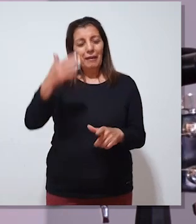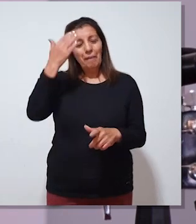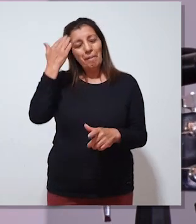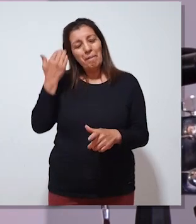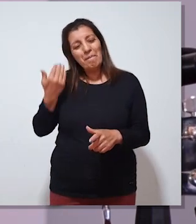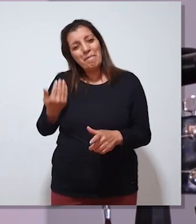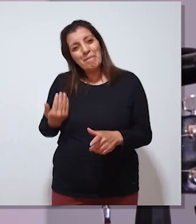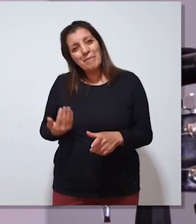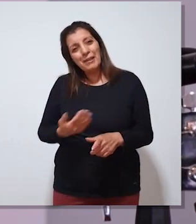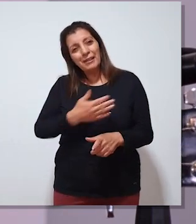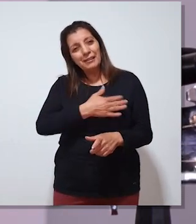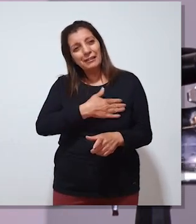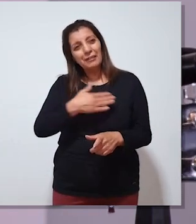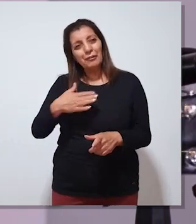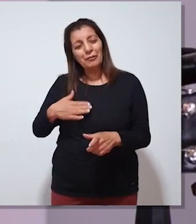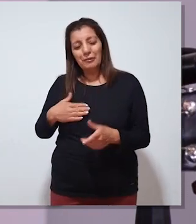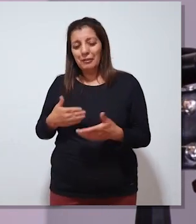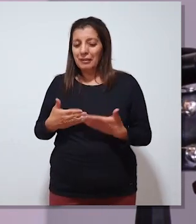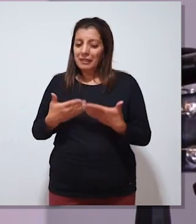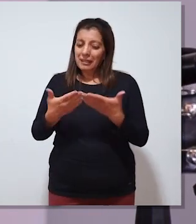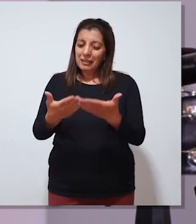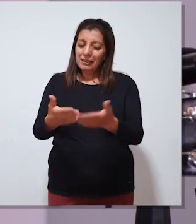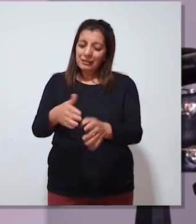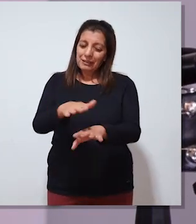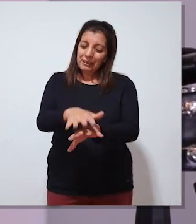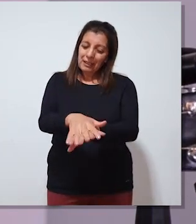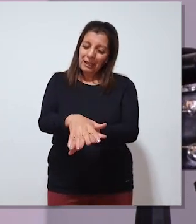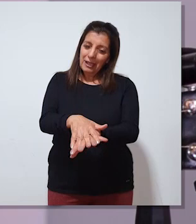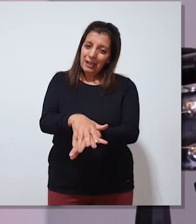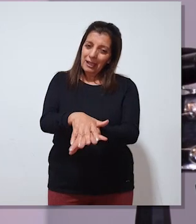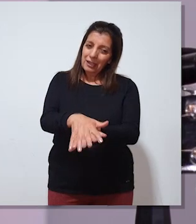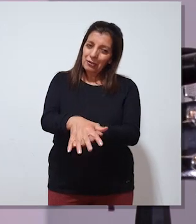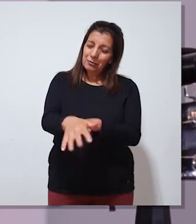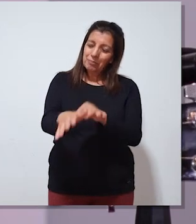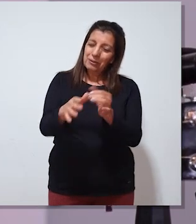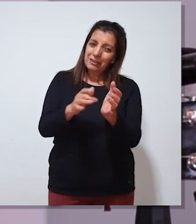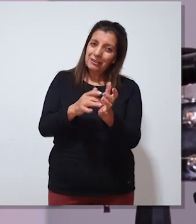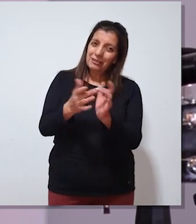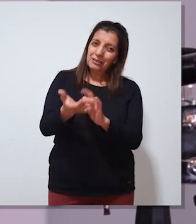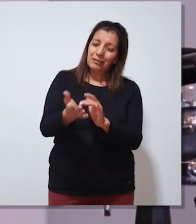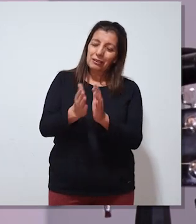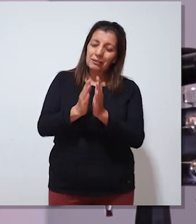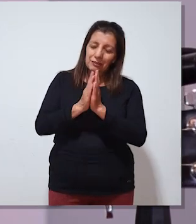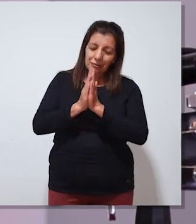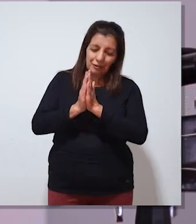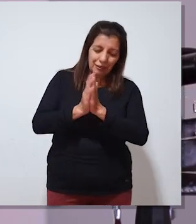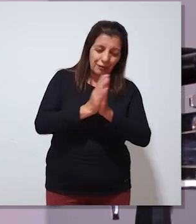María lleva a los pies de Jesús